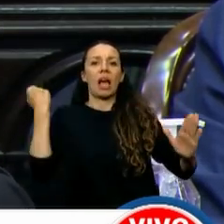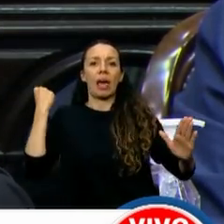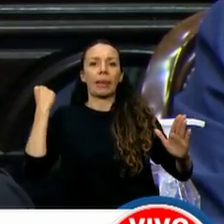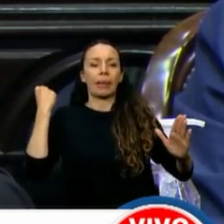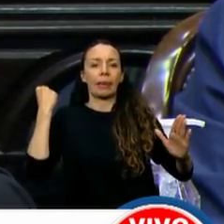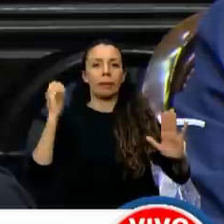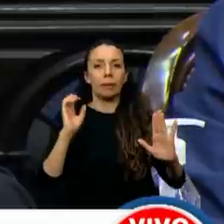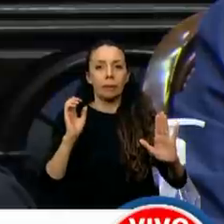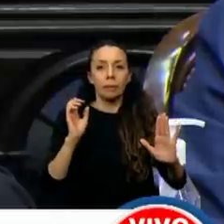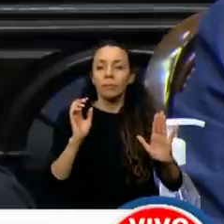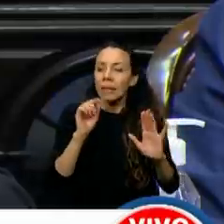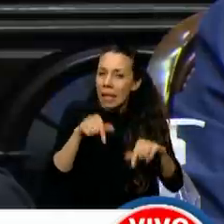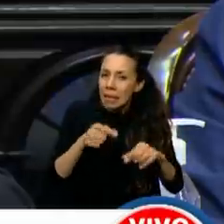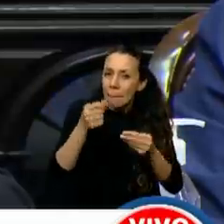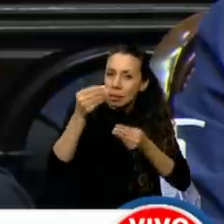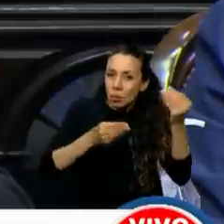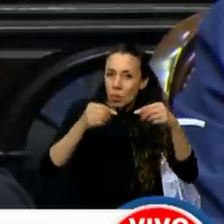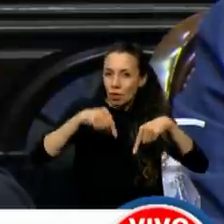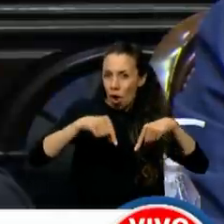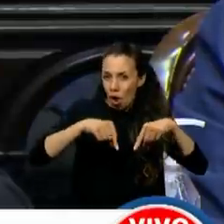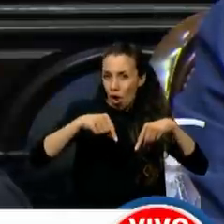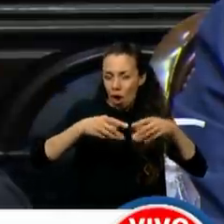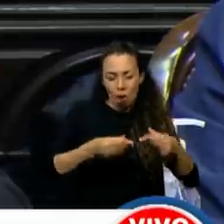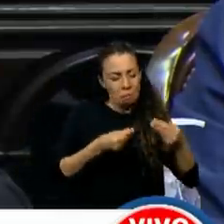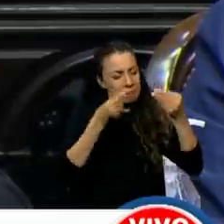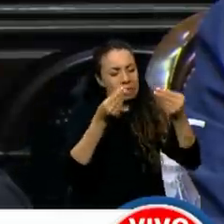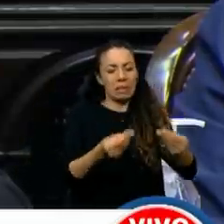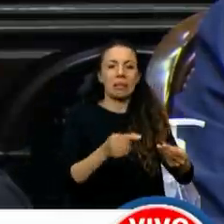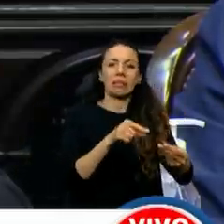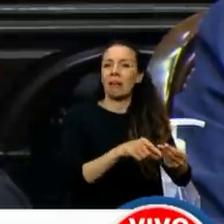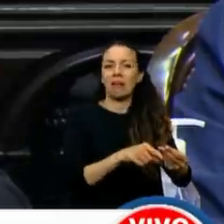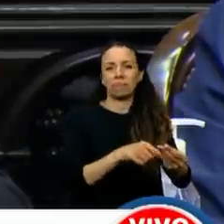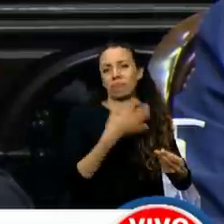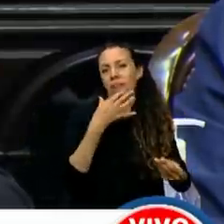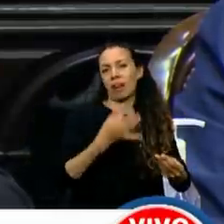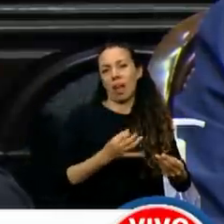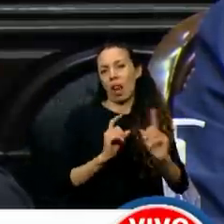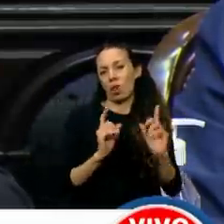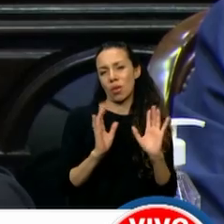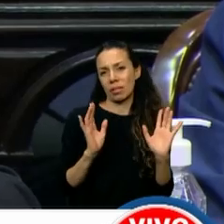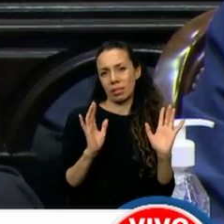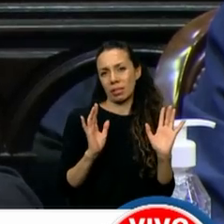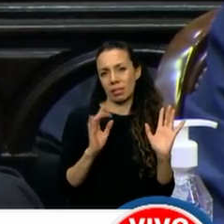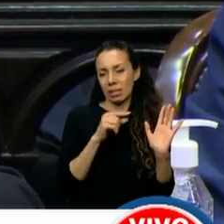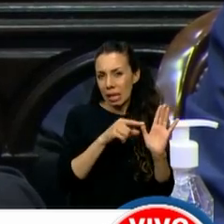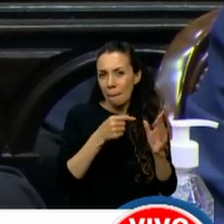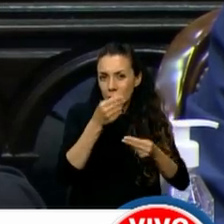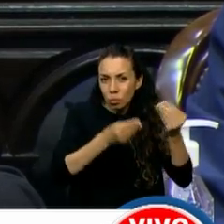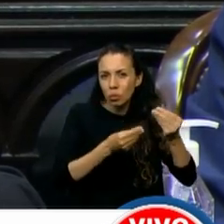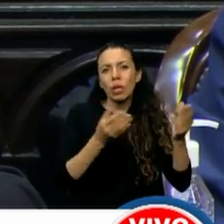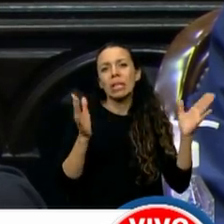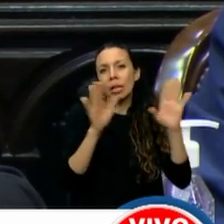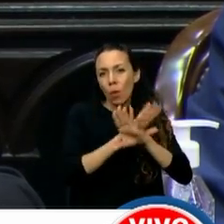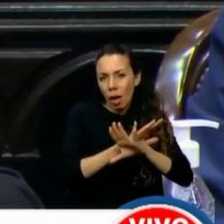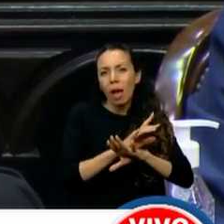que hoy está presentando nos no es real es este equivocado y sobre todo lo vamos a pagar